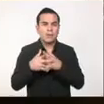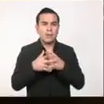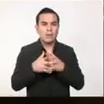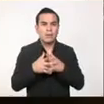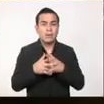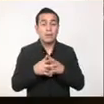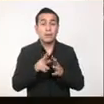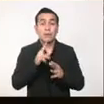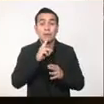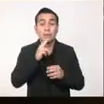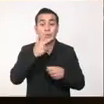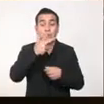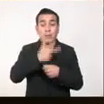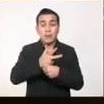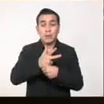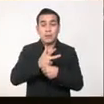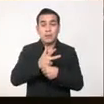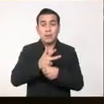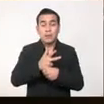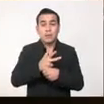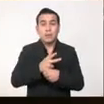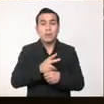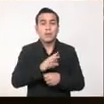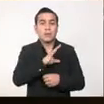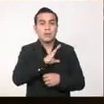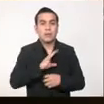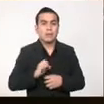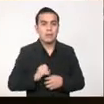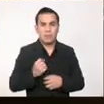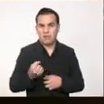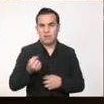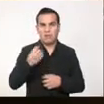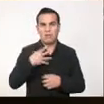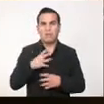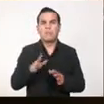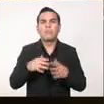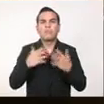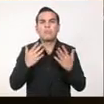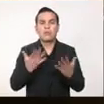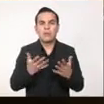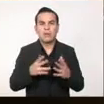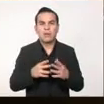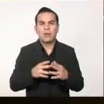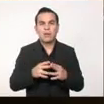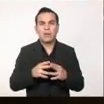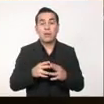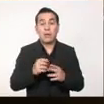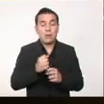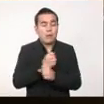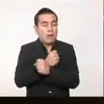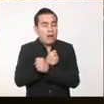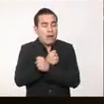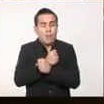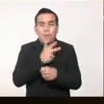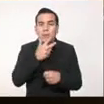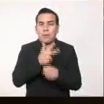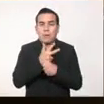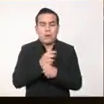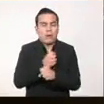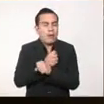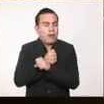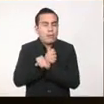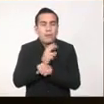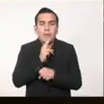Norte, como ellos han decidido llamarnos a nosotros, yo siempre digo que no me gusta que nos llamen Triángulo Norte, aunque amo a Guatemala y a Honduras y a todos los